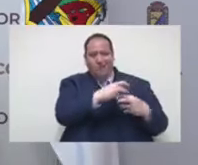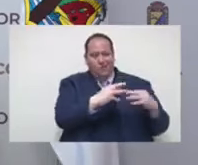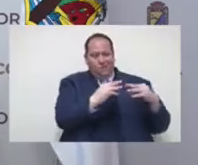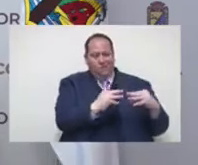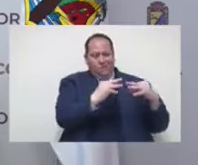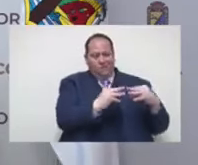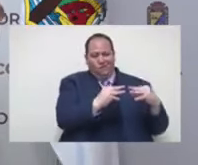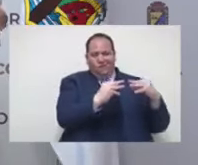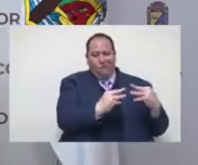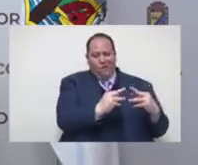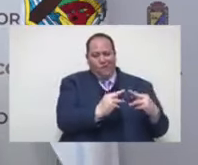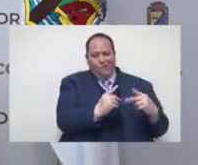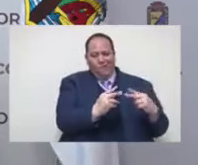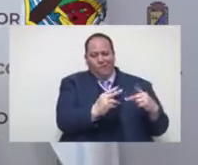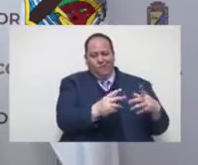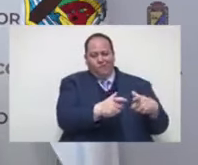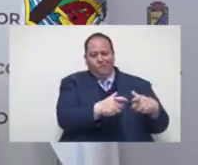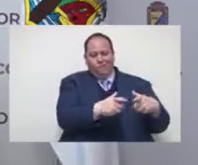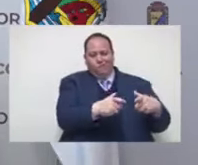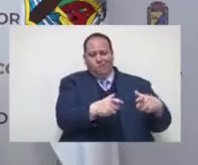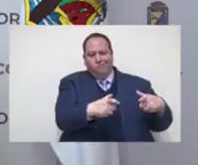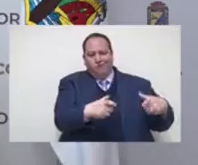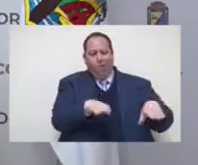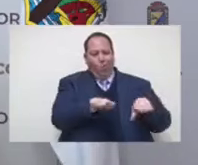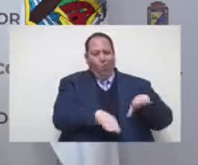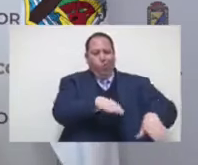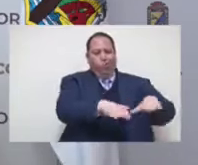mojado empieza a producirse el bache.